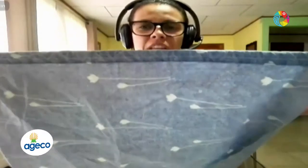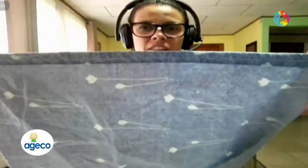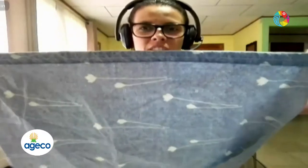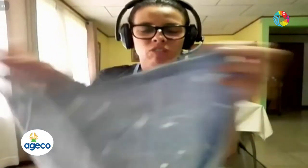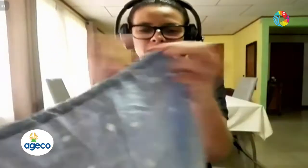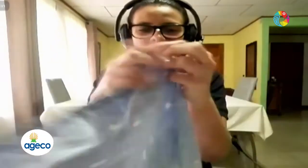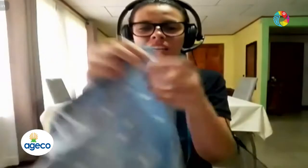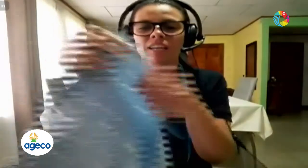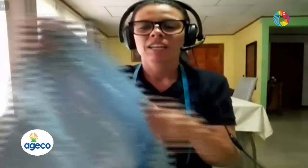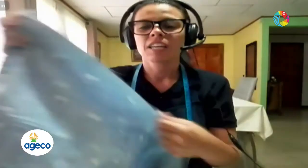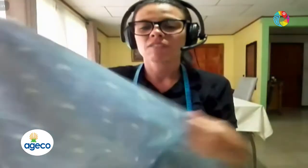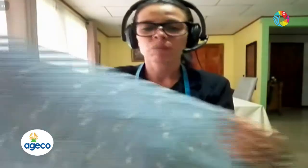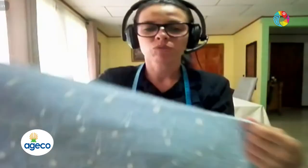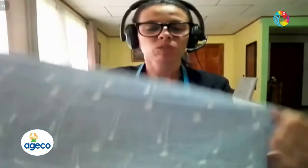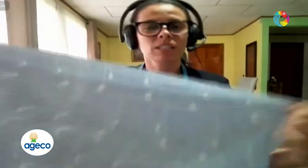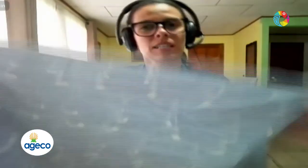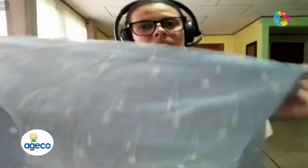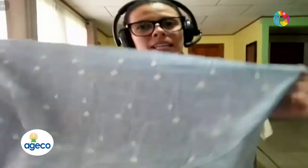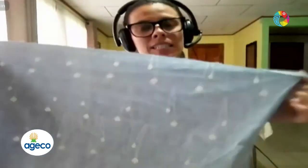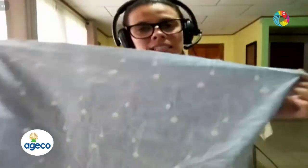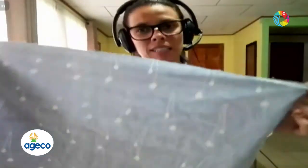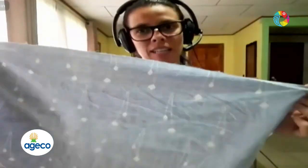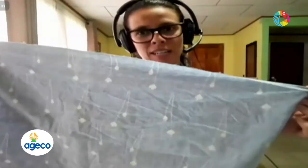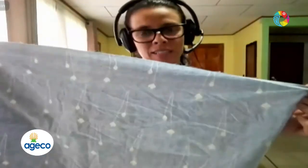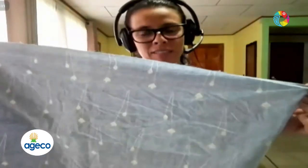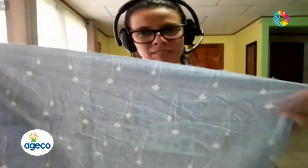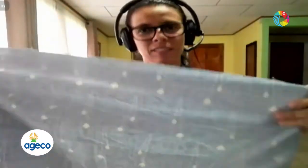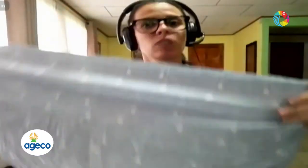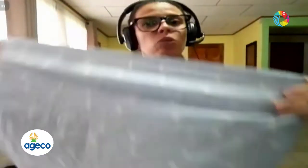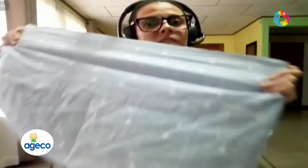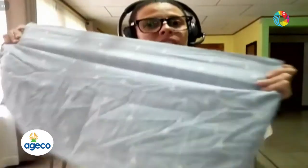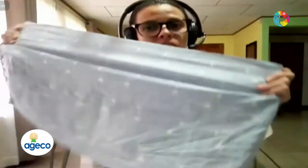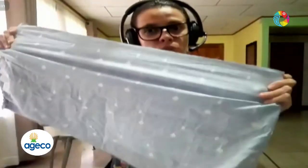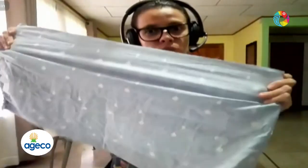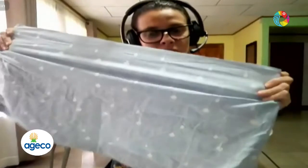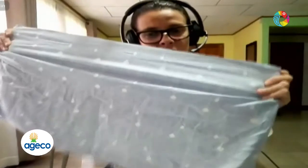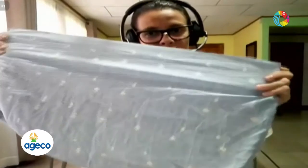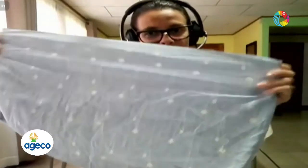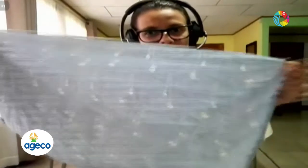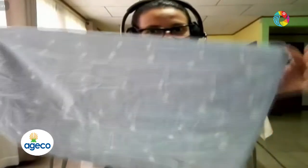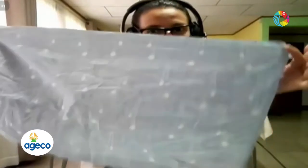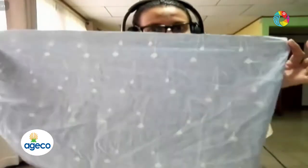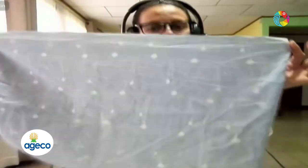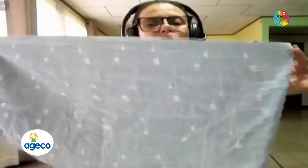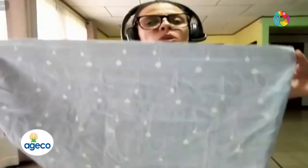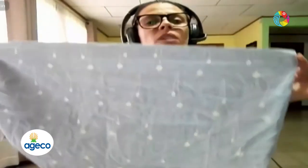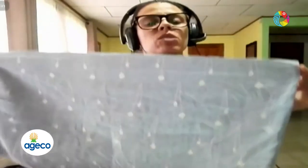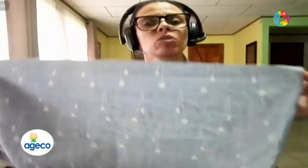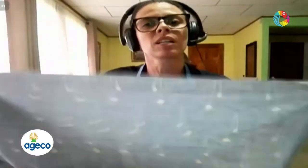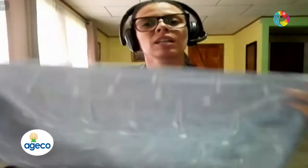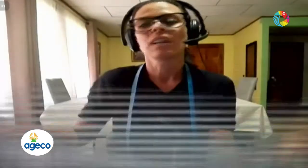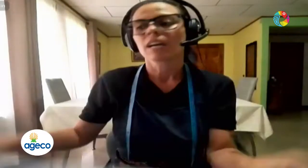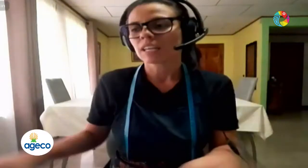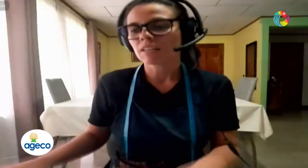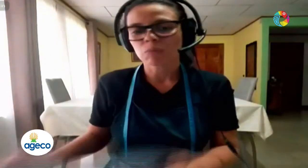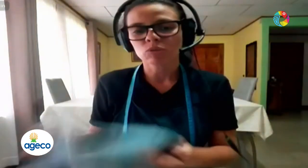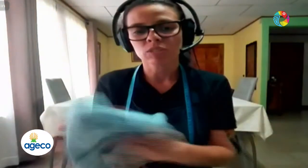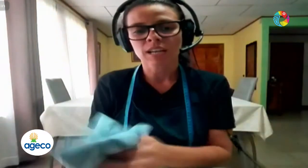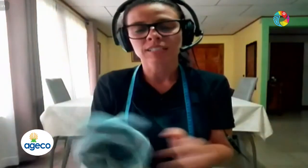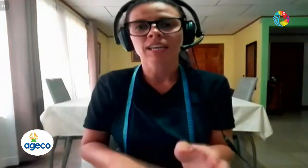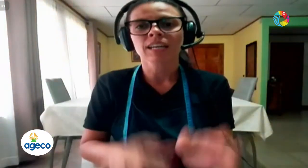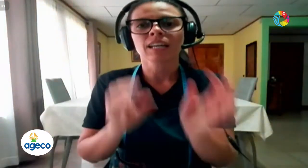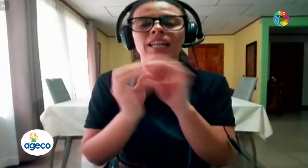donde iba el resorte. Y vamos a utilizar esta tela que todavía es útil, este pedacito todavía es útil, y